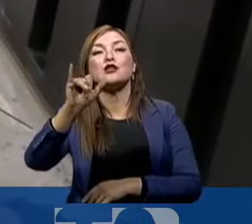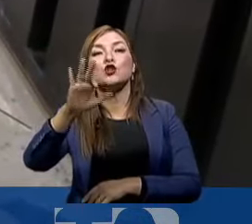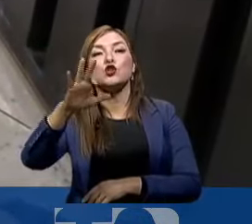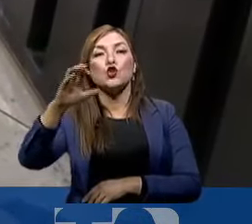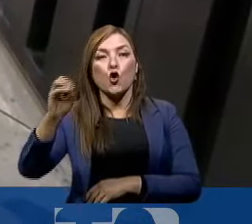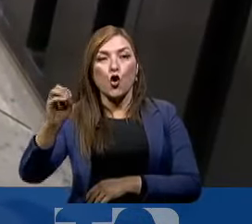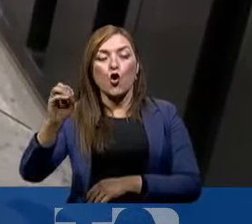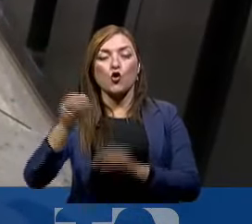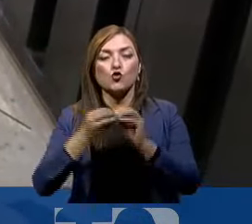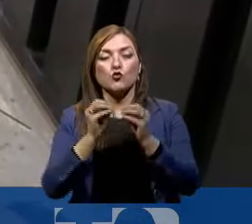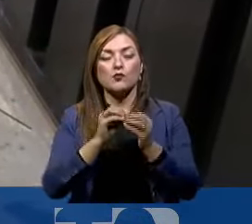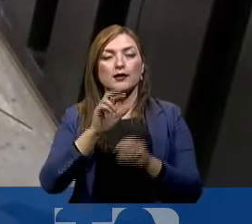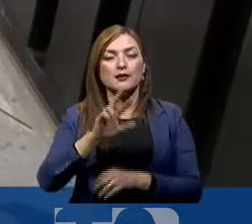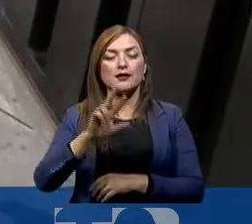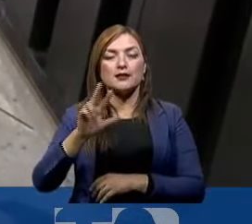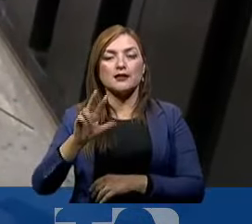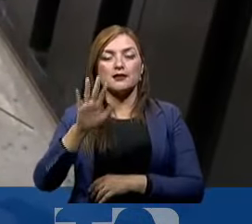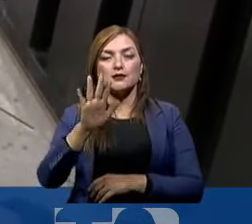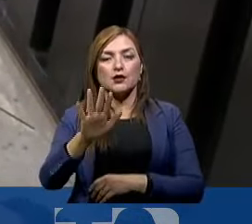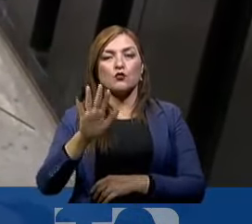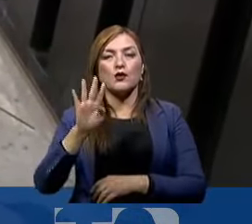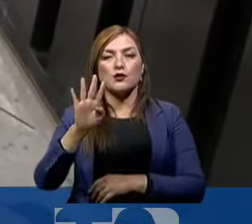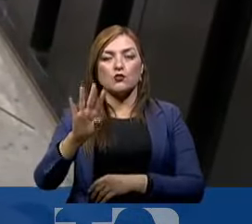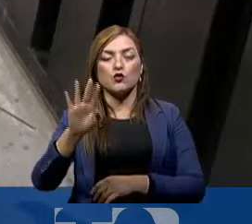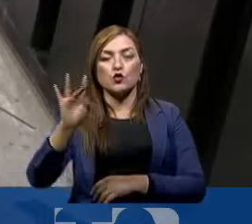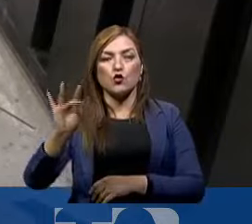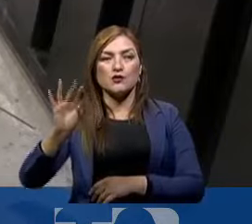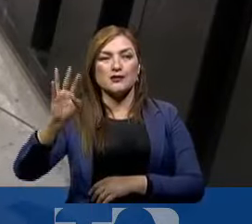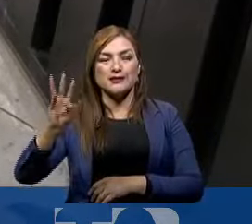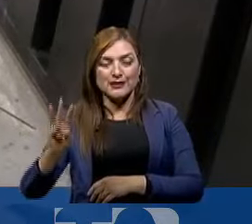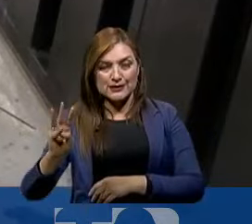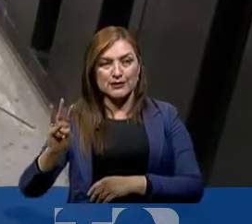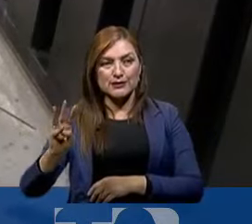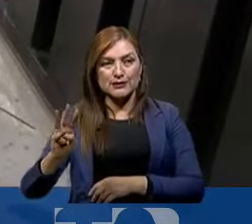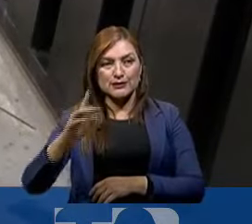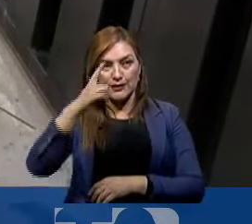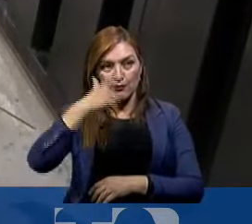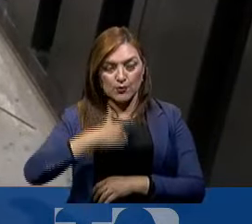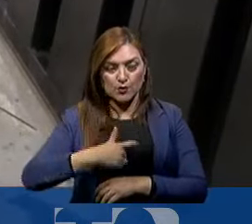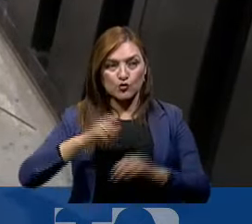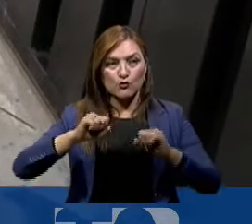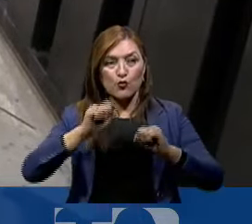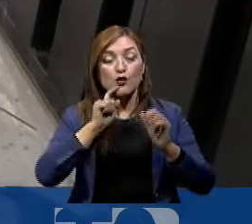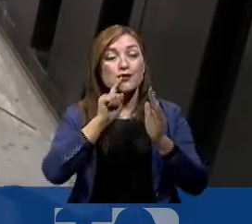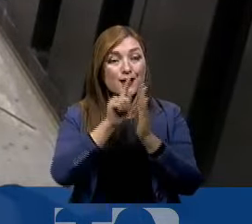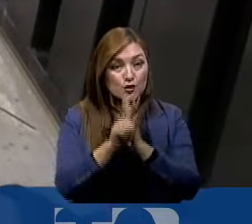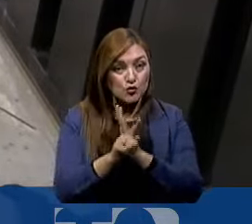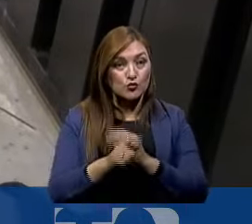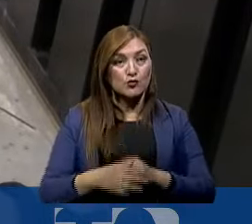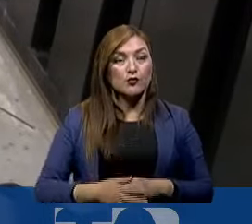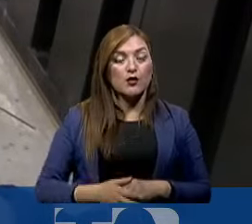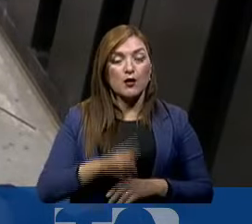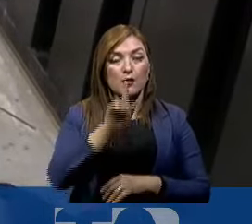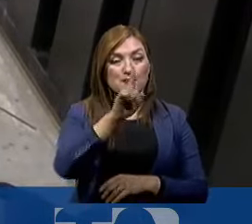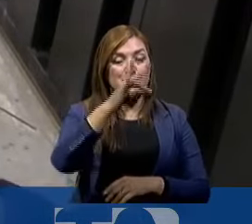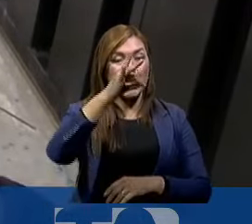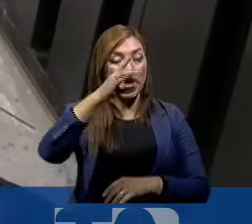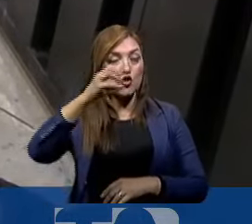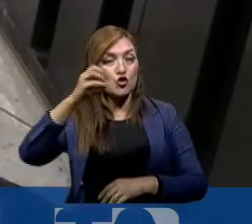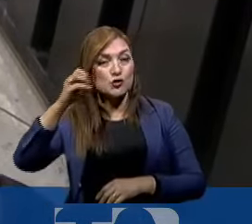extensión 335486, que es en donde nosotros como ciudadanos podemos denunciar. ¿Por qué al 1800